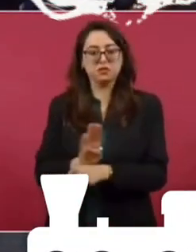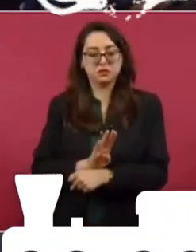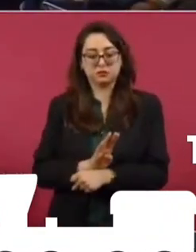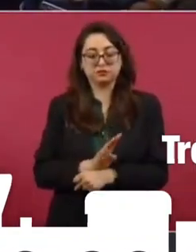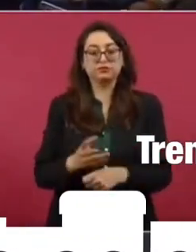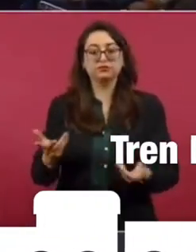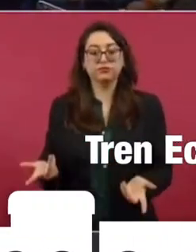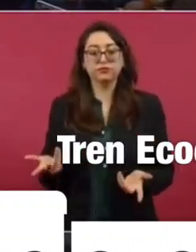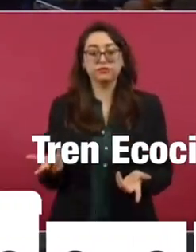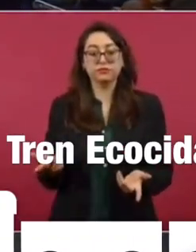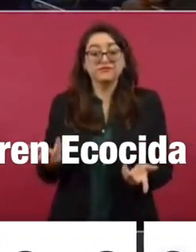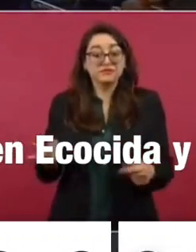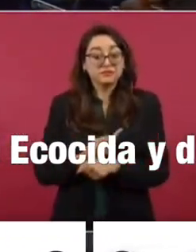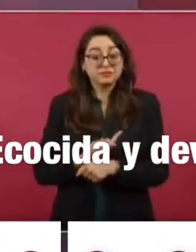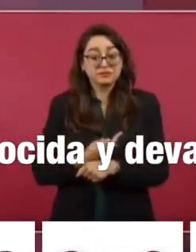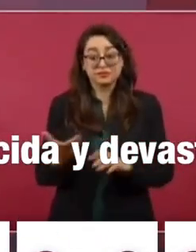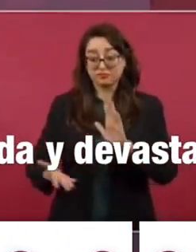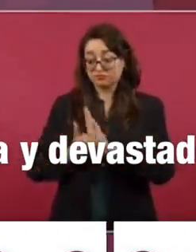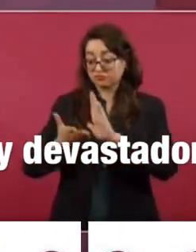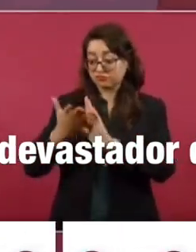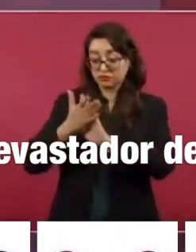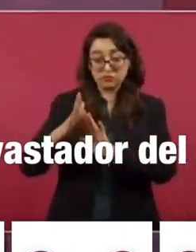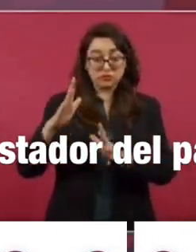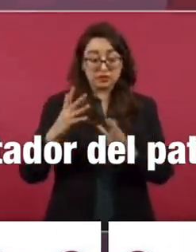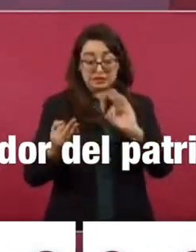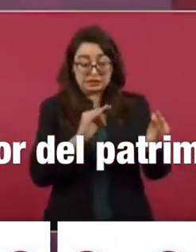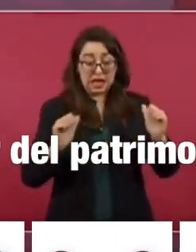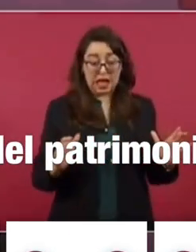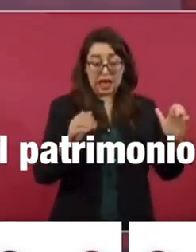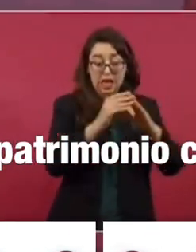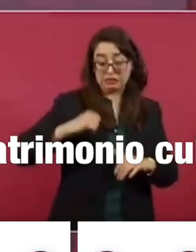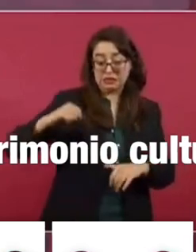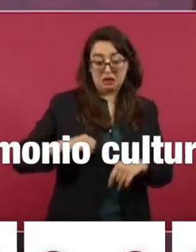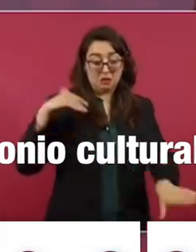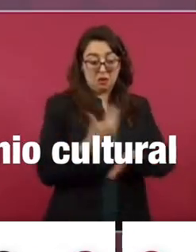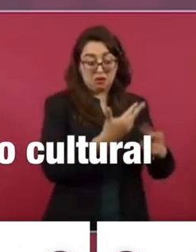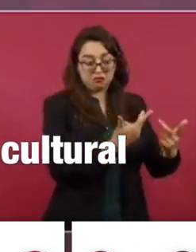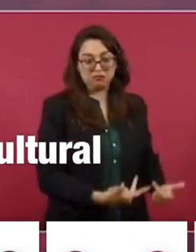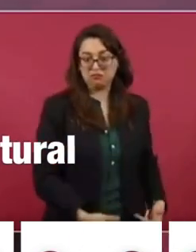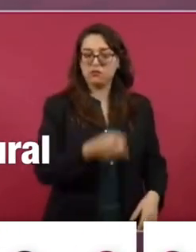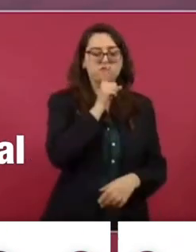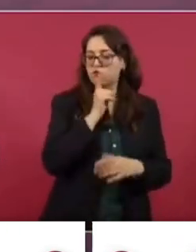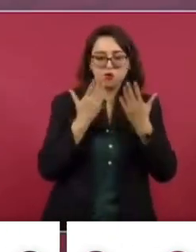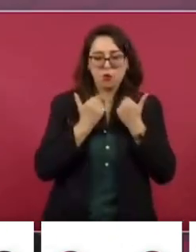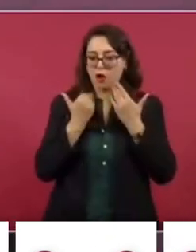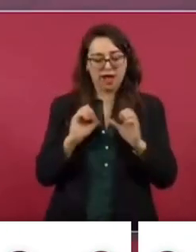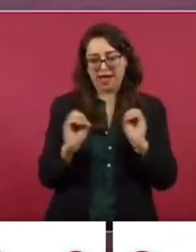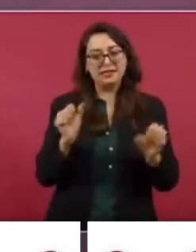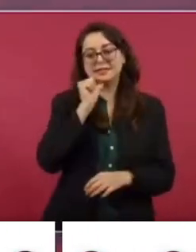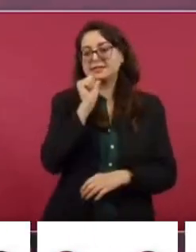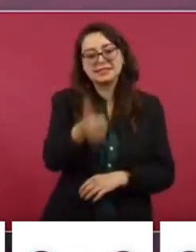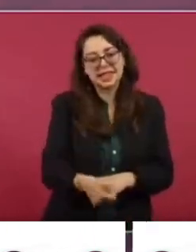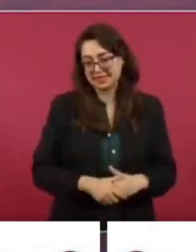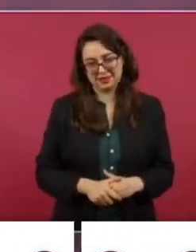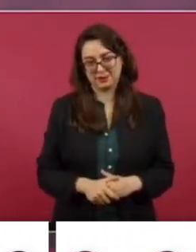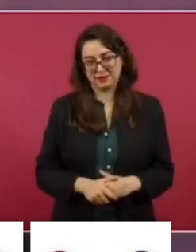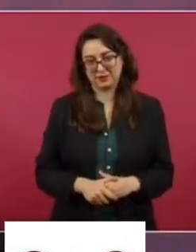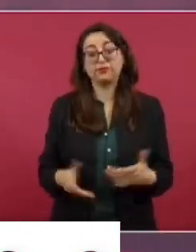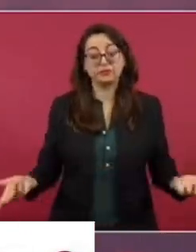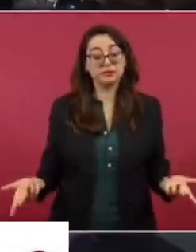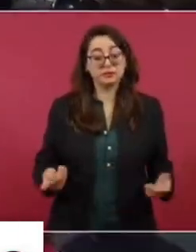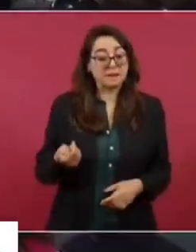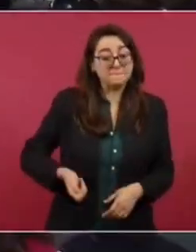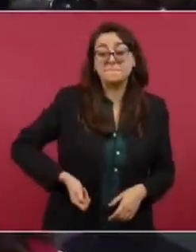y no se construye nada que afecte vestigios arqueológicos. O sea, nada. Yo tengo. Nunca se había llevado a cabo en la historia de México un